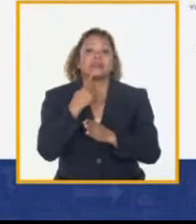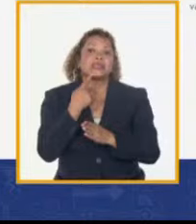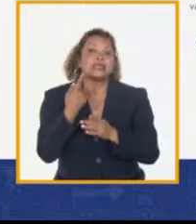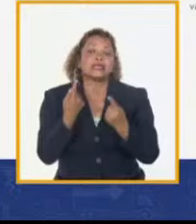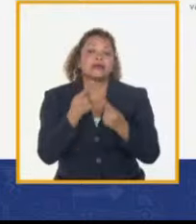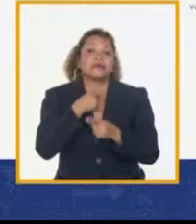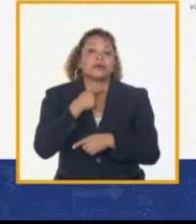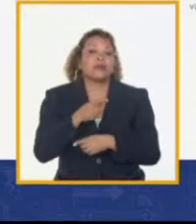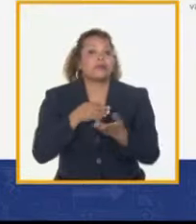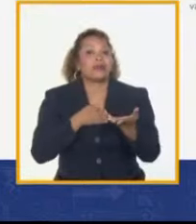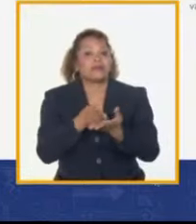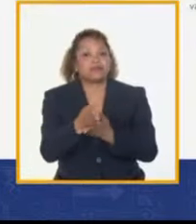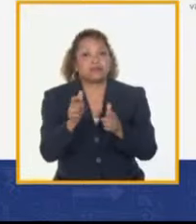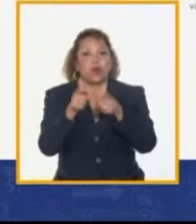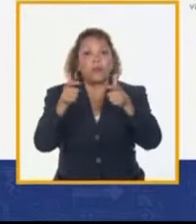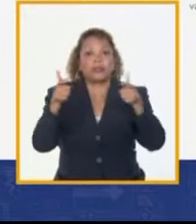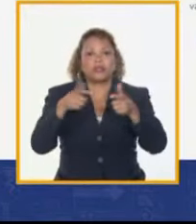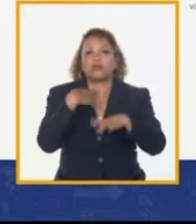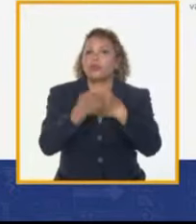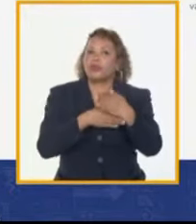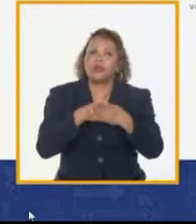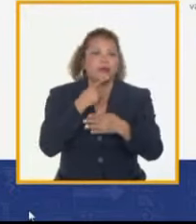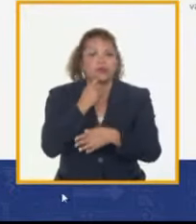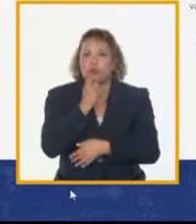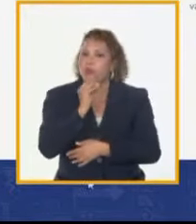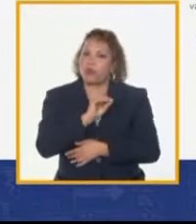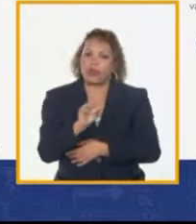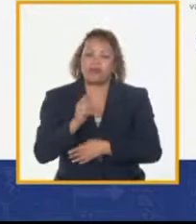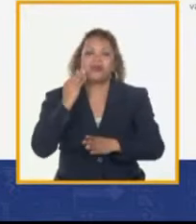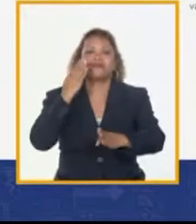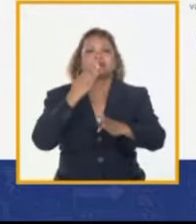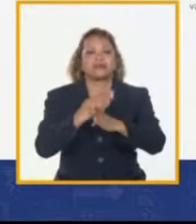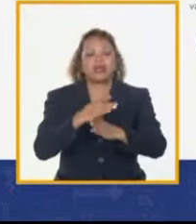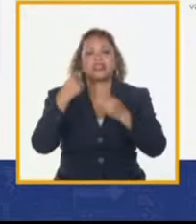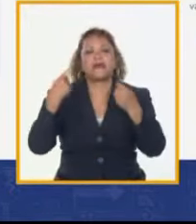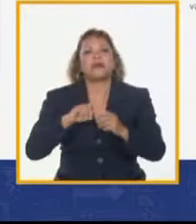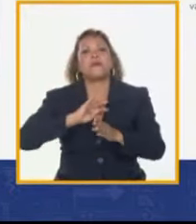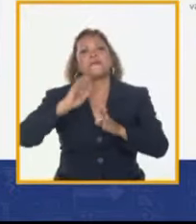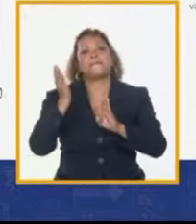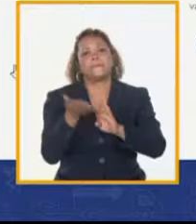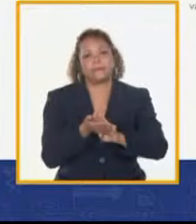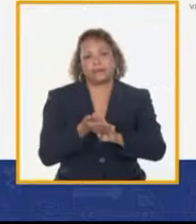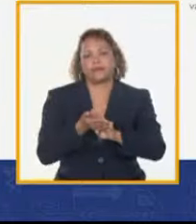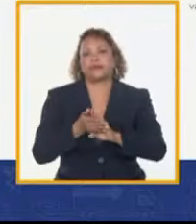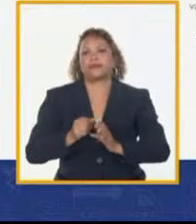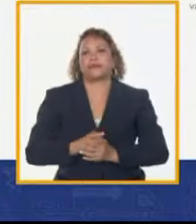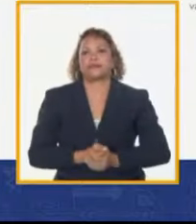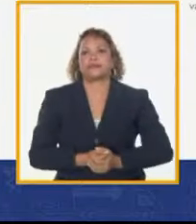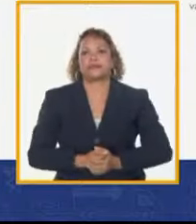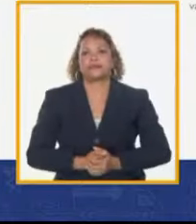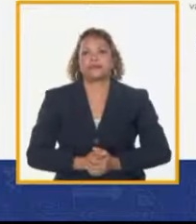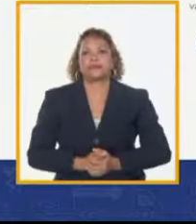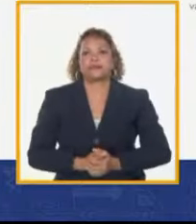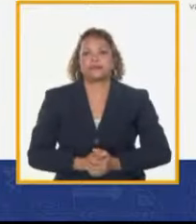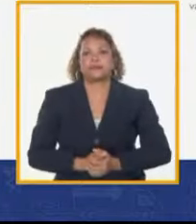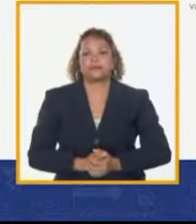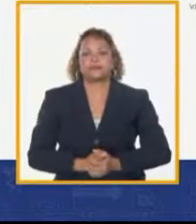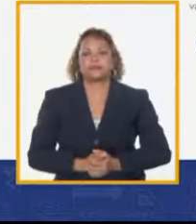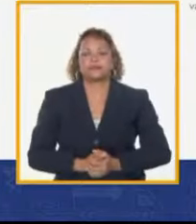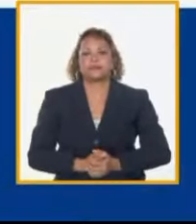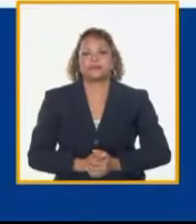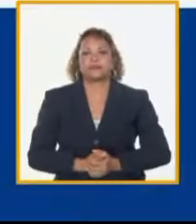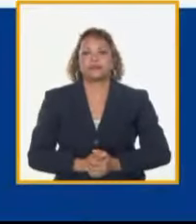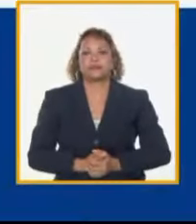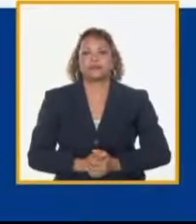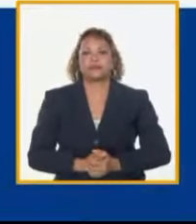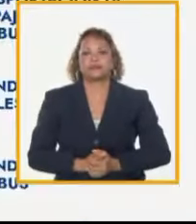que proliferen hoy por hoy como una medida sin ningún tipo de acción o que sea que nos quedemos, ¿cómo se